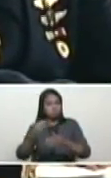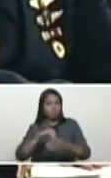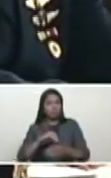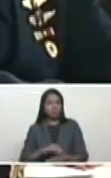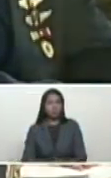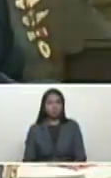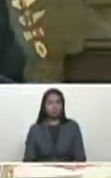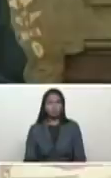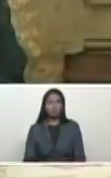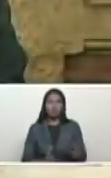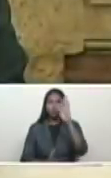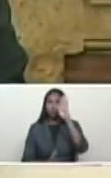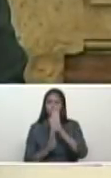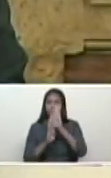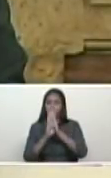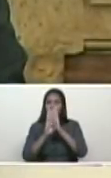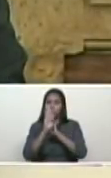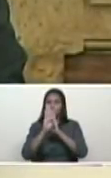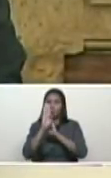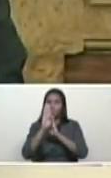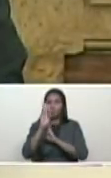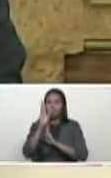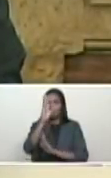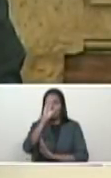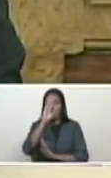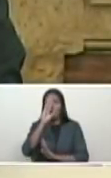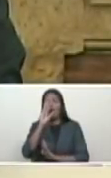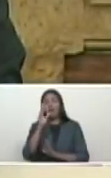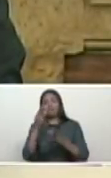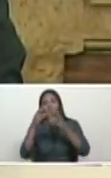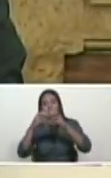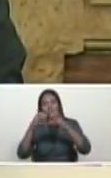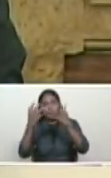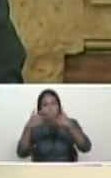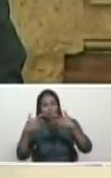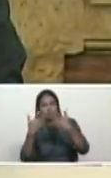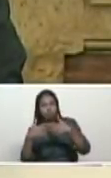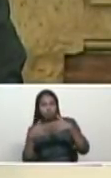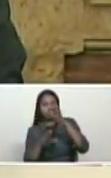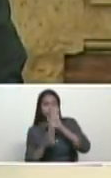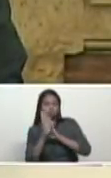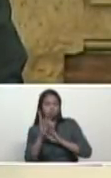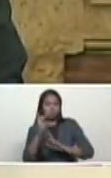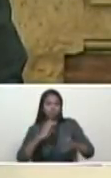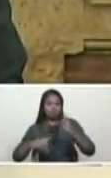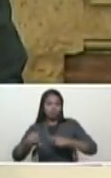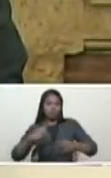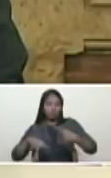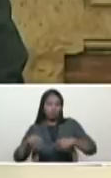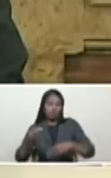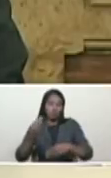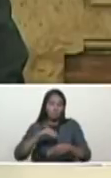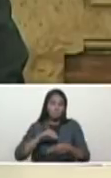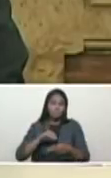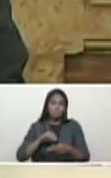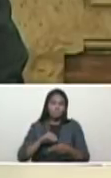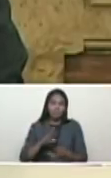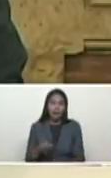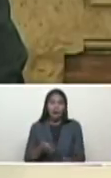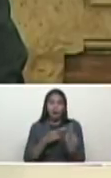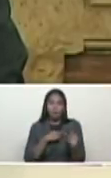elevar elevar elevar la producción y garantizar la autosuficiencia